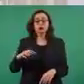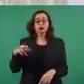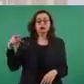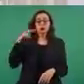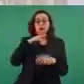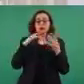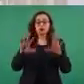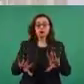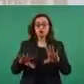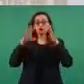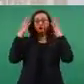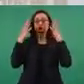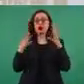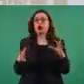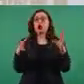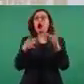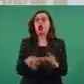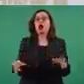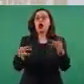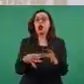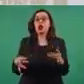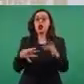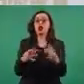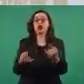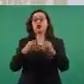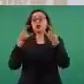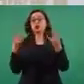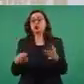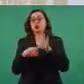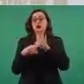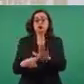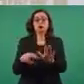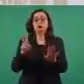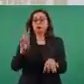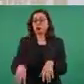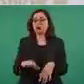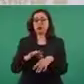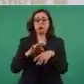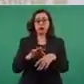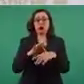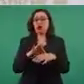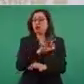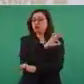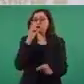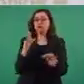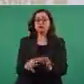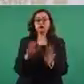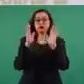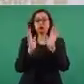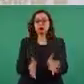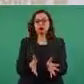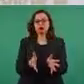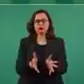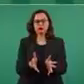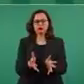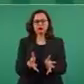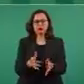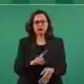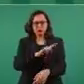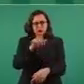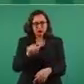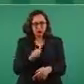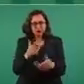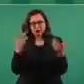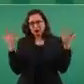con la llamada verdad histórica, que ya sabemos que no